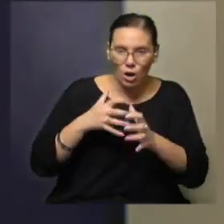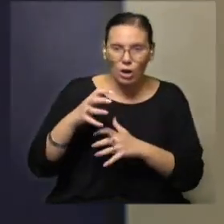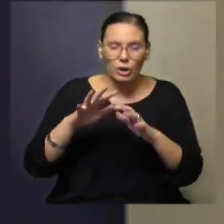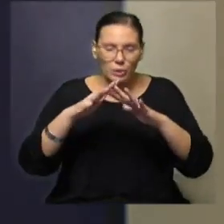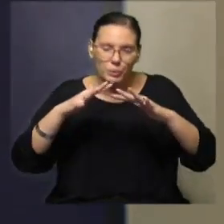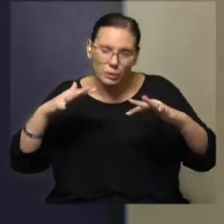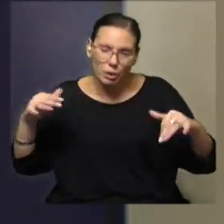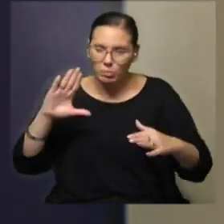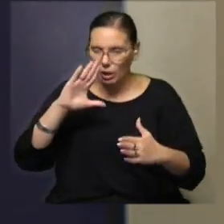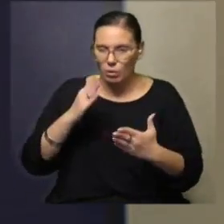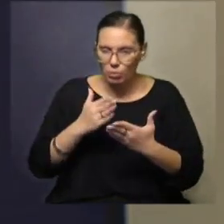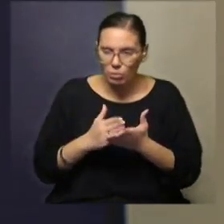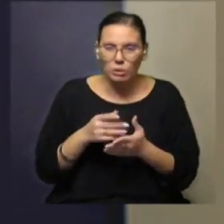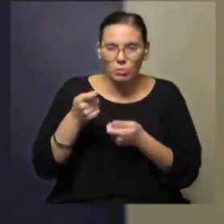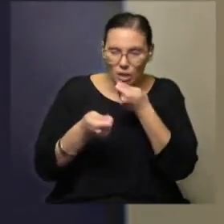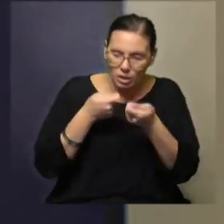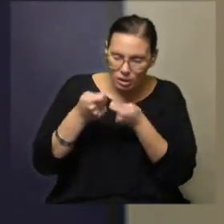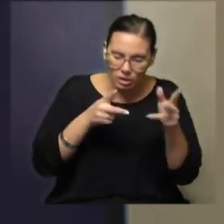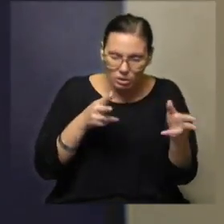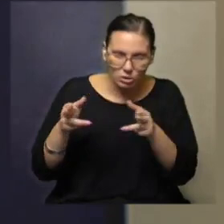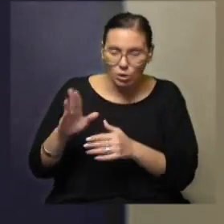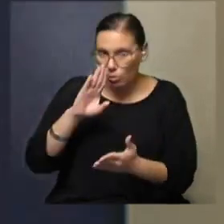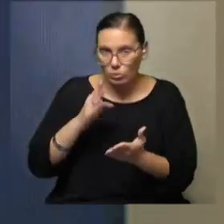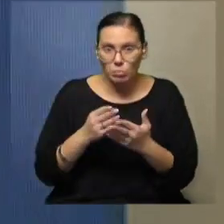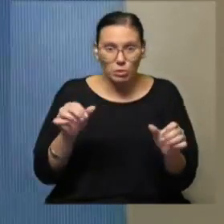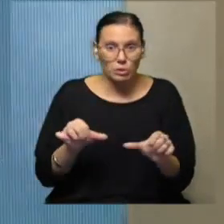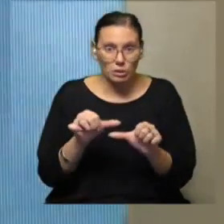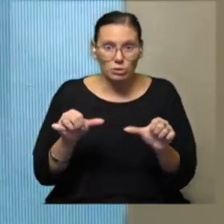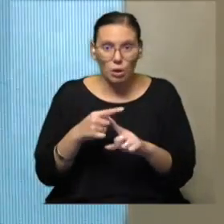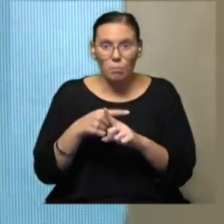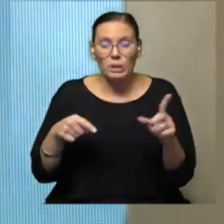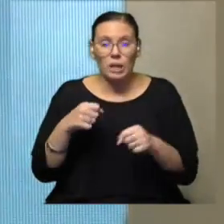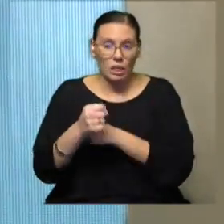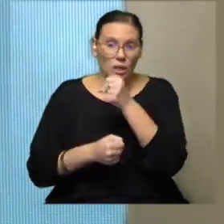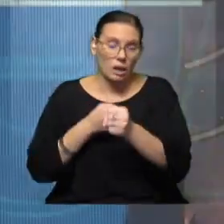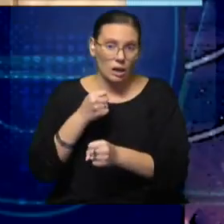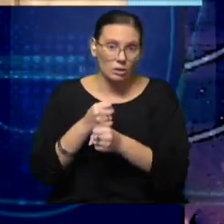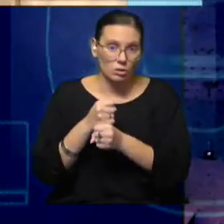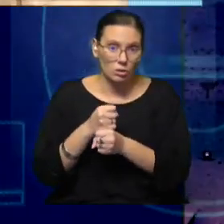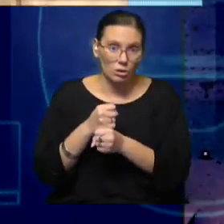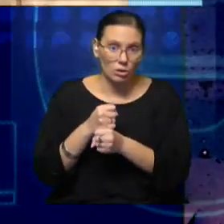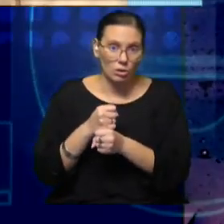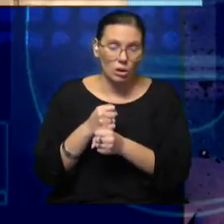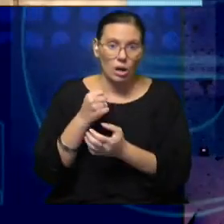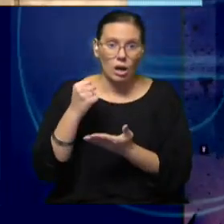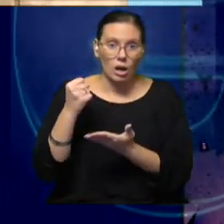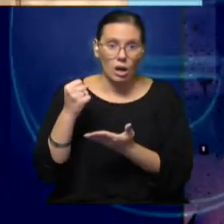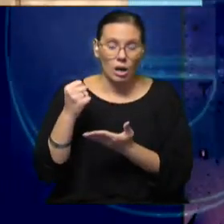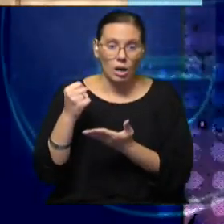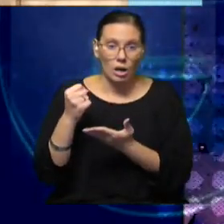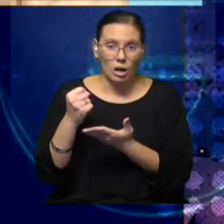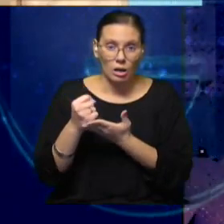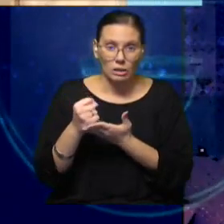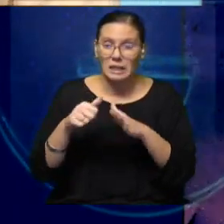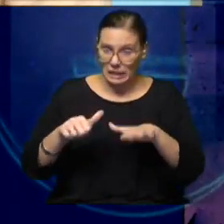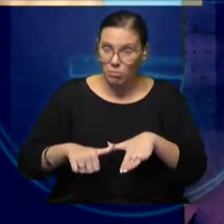sombreados al final, la edición final. Y todo eso se hizo en la última mitad del año hasta, fueron como... Bueno,